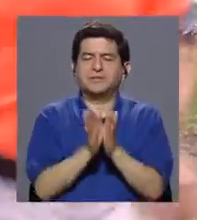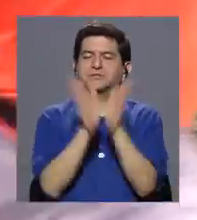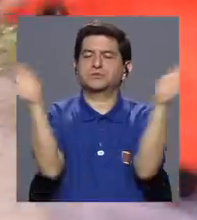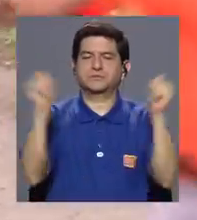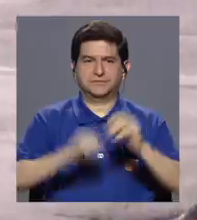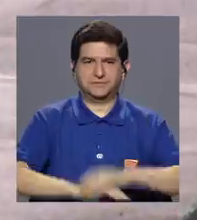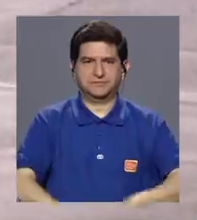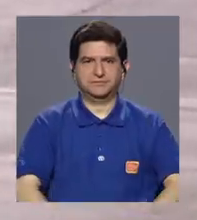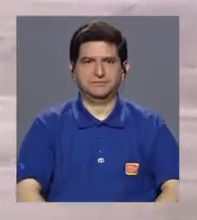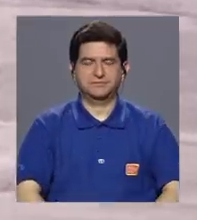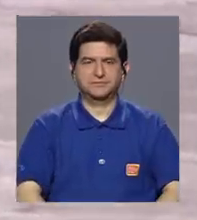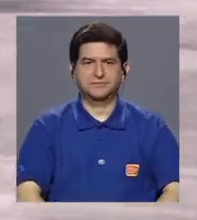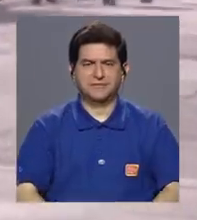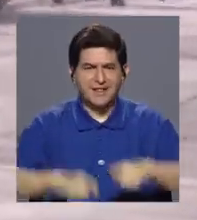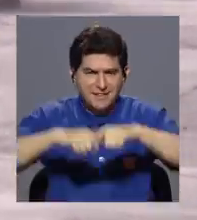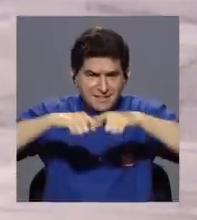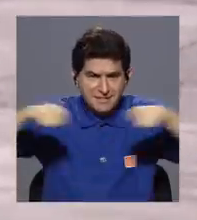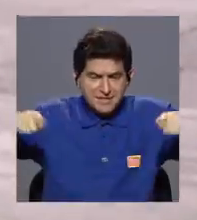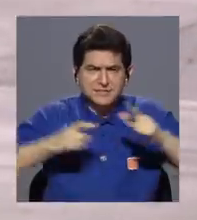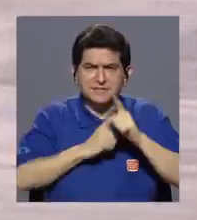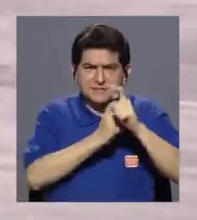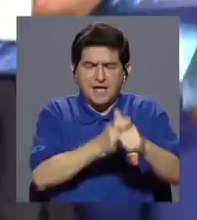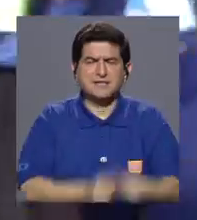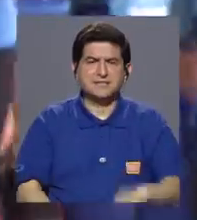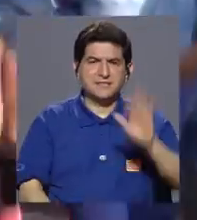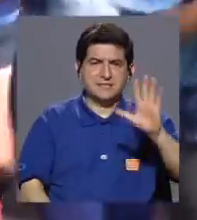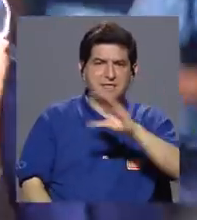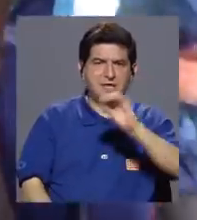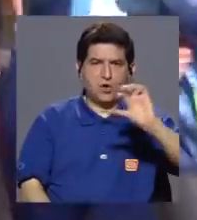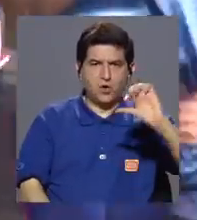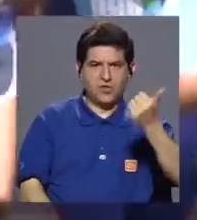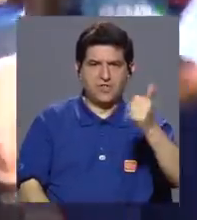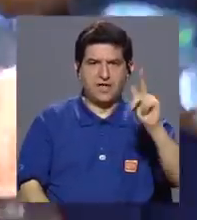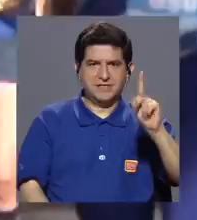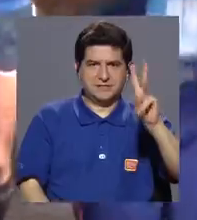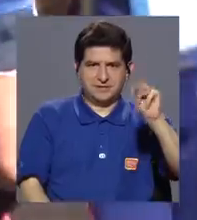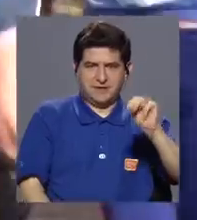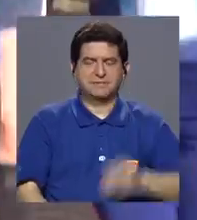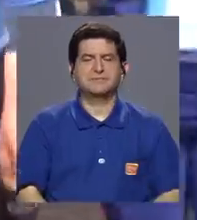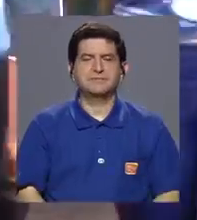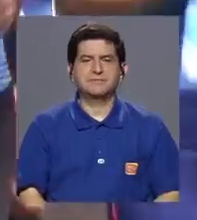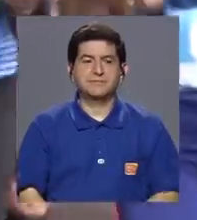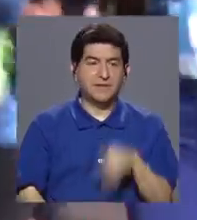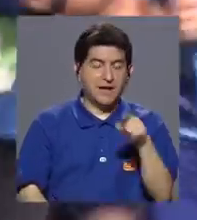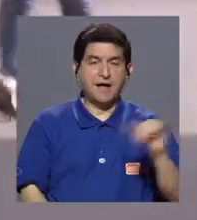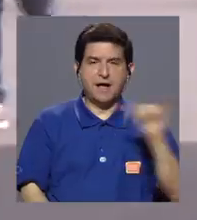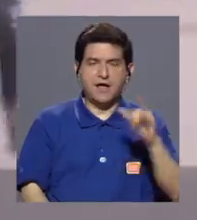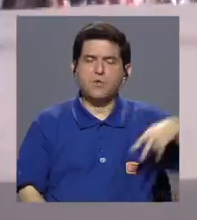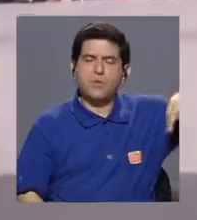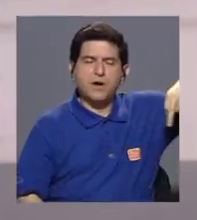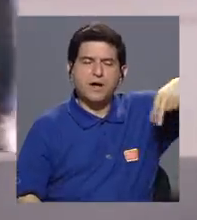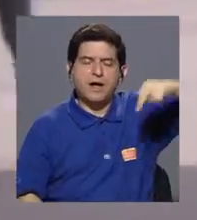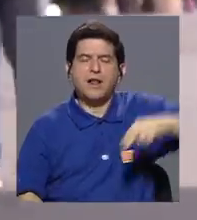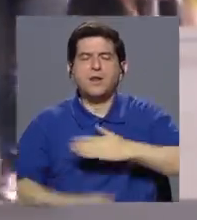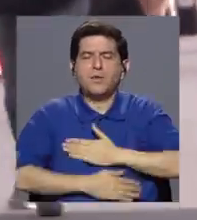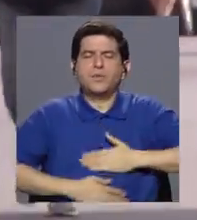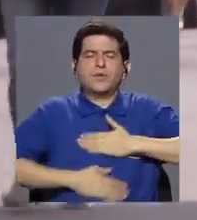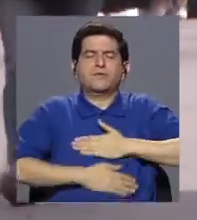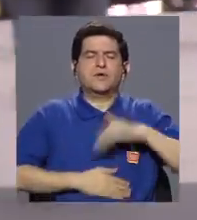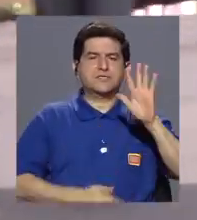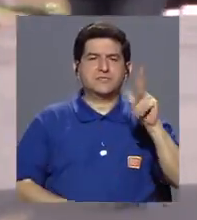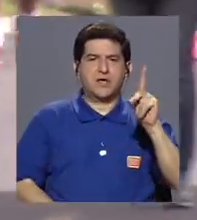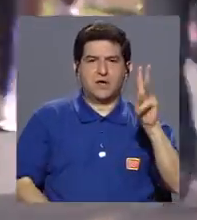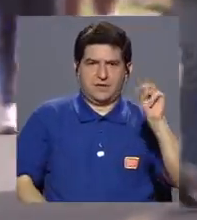público en general. Las distancias para la carrera serán de 5 y 10 kilómetros. Se realizará también una caminata recreativa